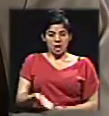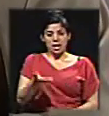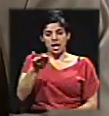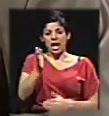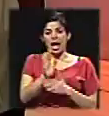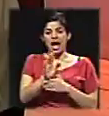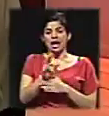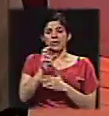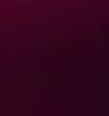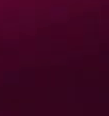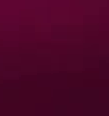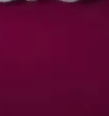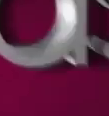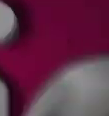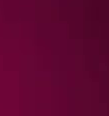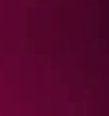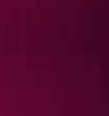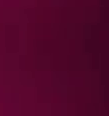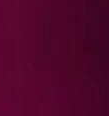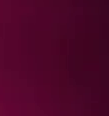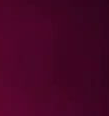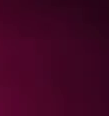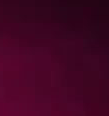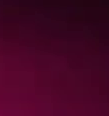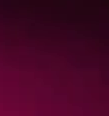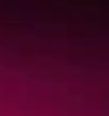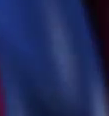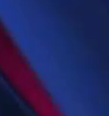en Canal UCR. Gracias.